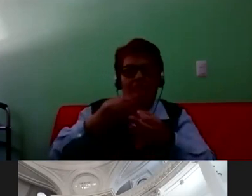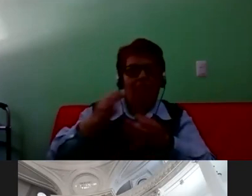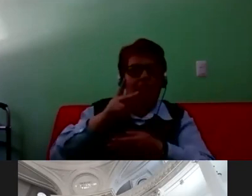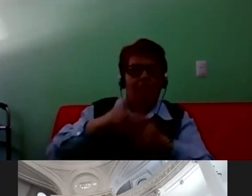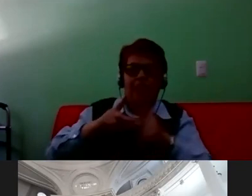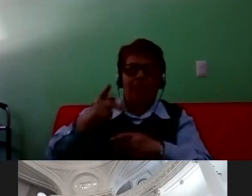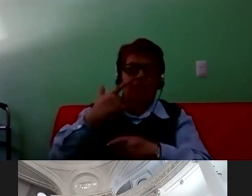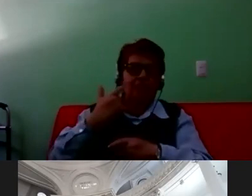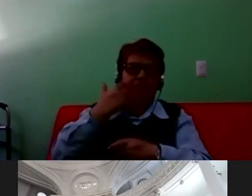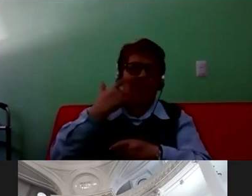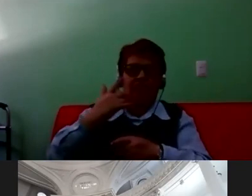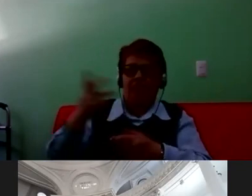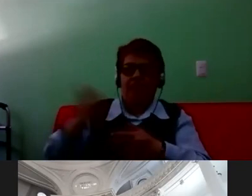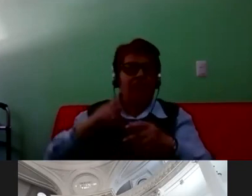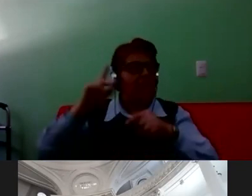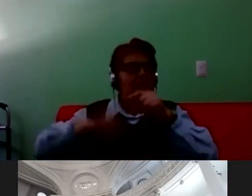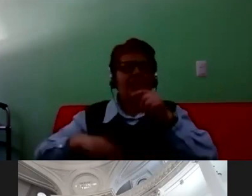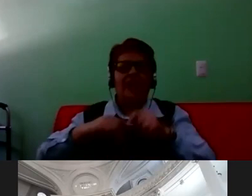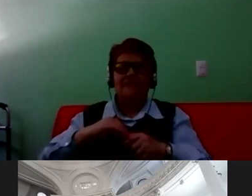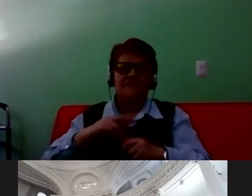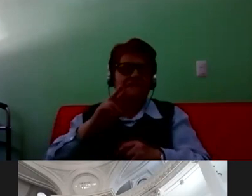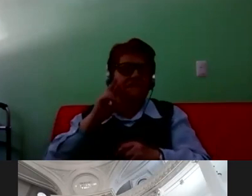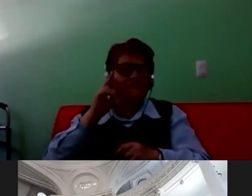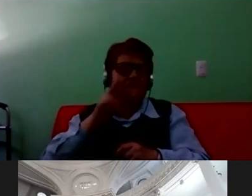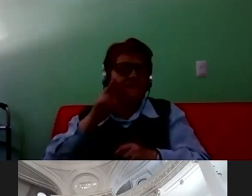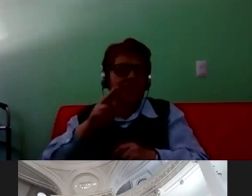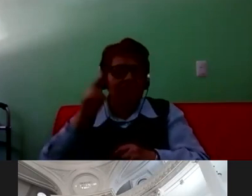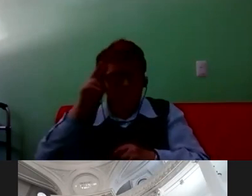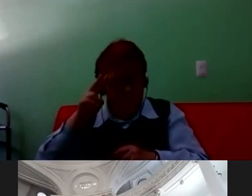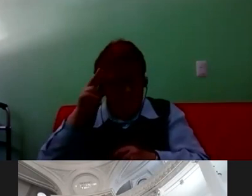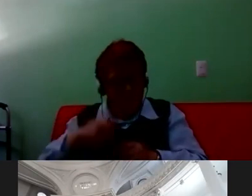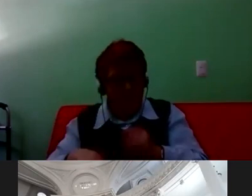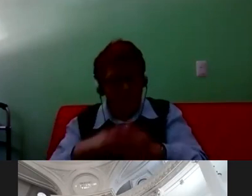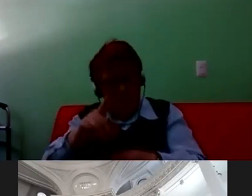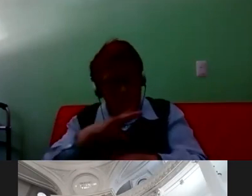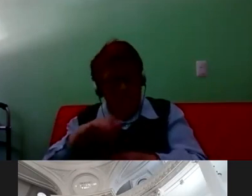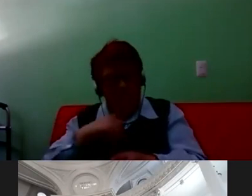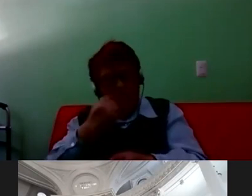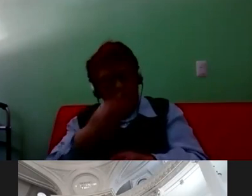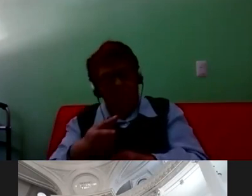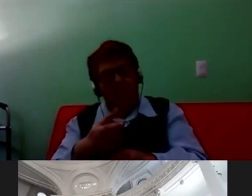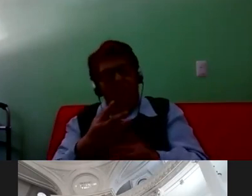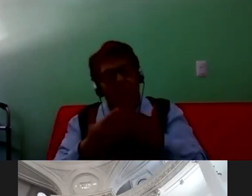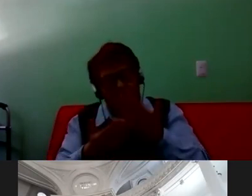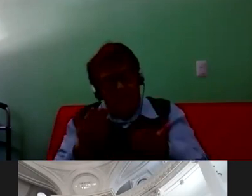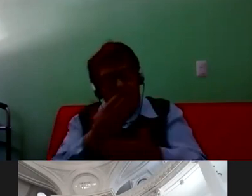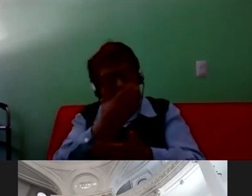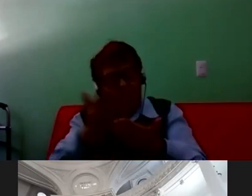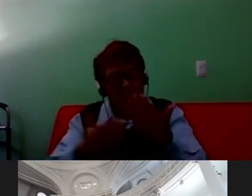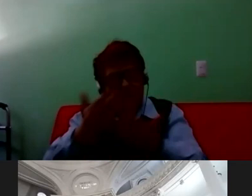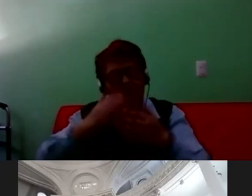Debemos erradicar estos vicios. El reto de nuestros tiempos es mirar hacia estas realidades y crear condiciones para